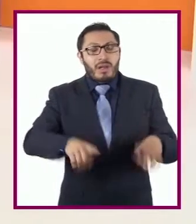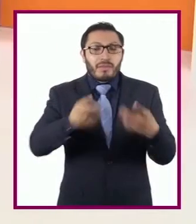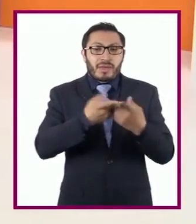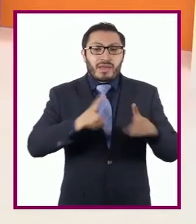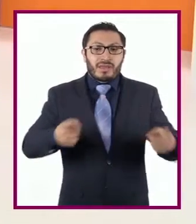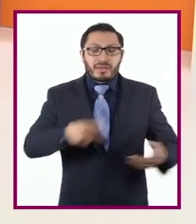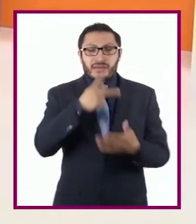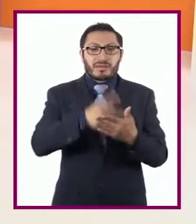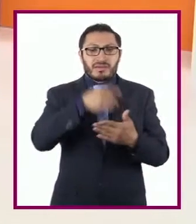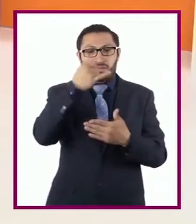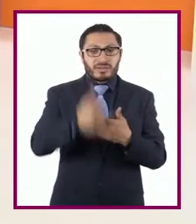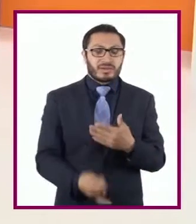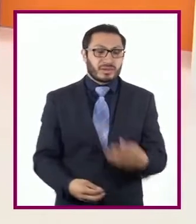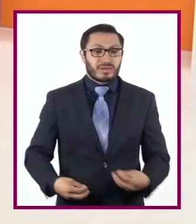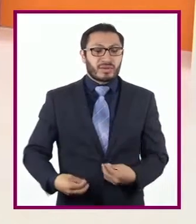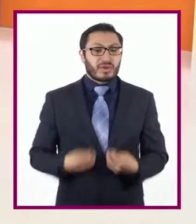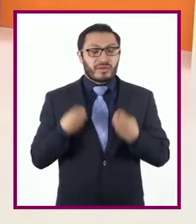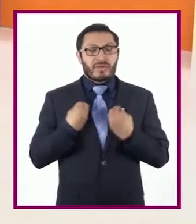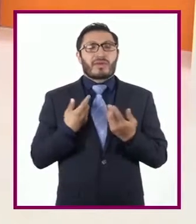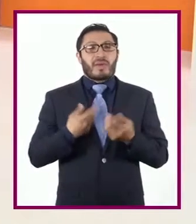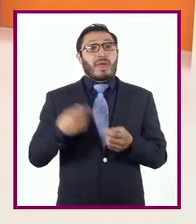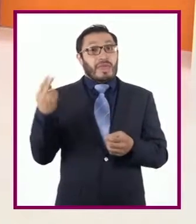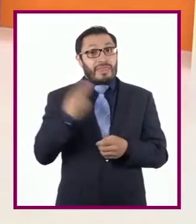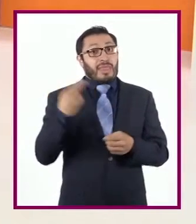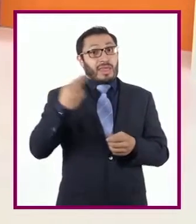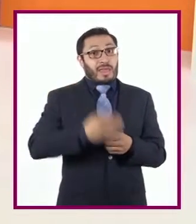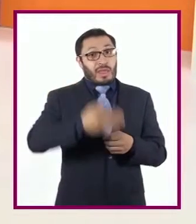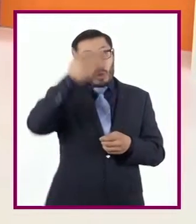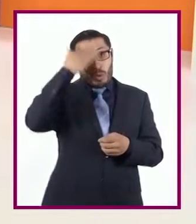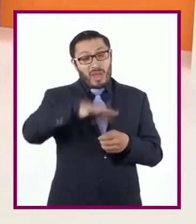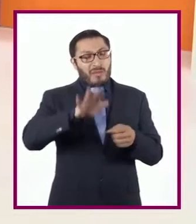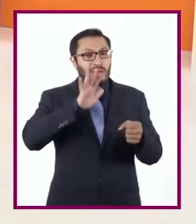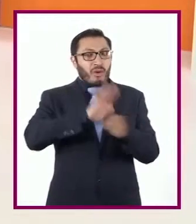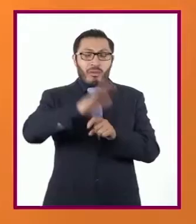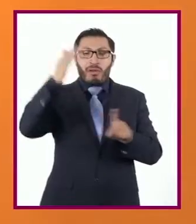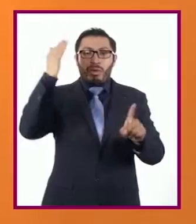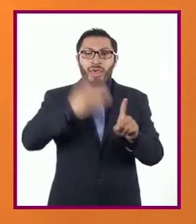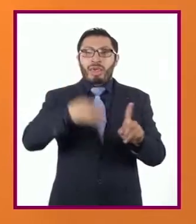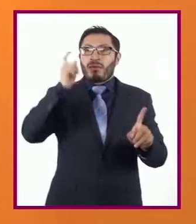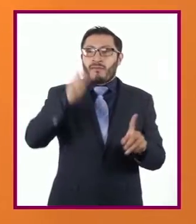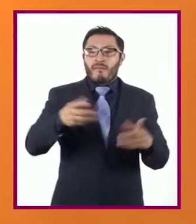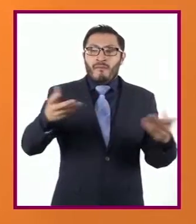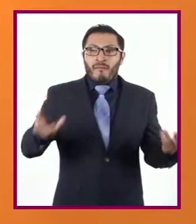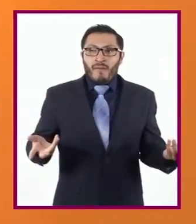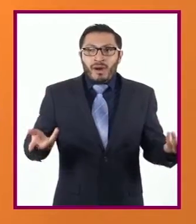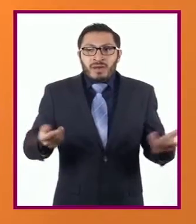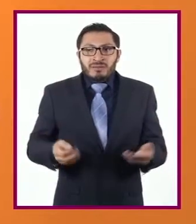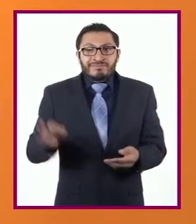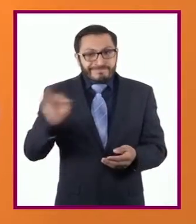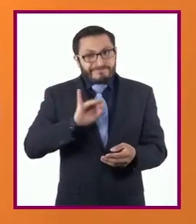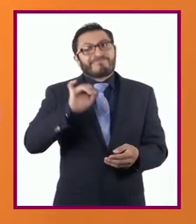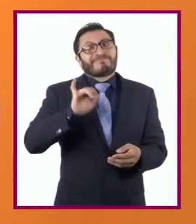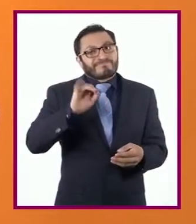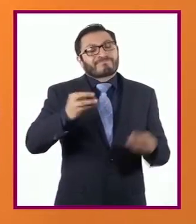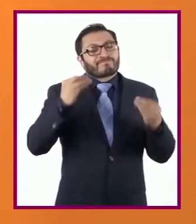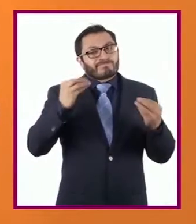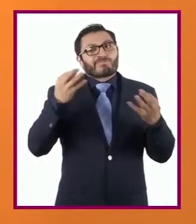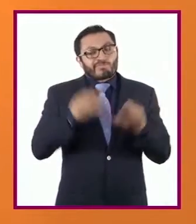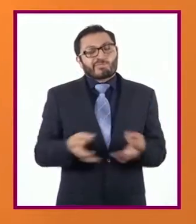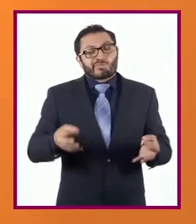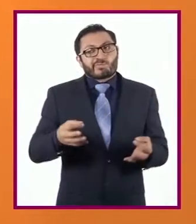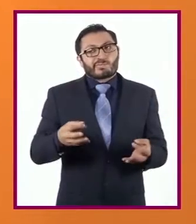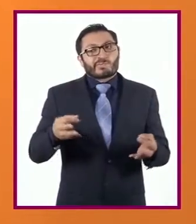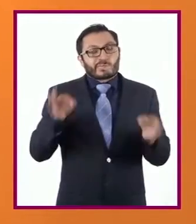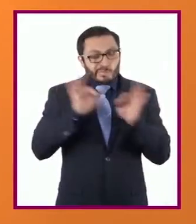de vida es necesario saber lo que se quiere? ¿Qué significaría esto? Sí es necesario saber lo que se